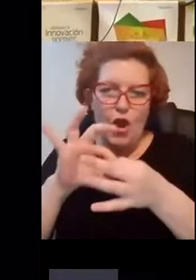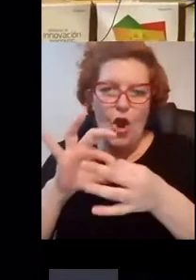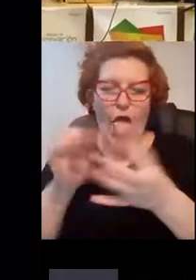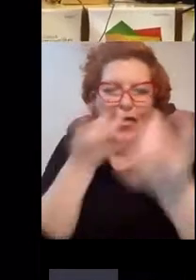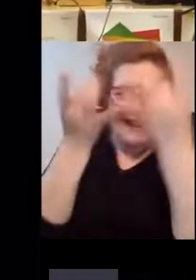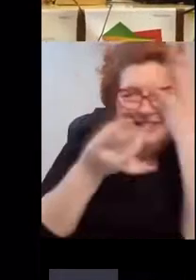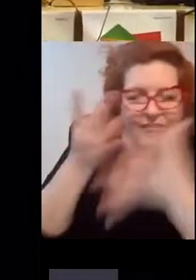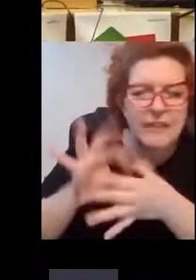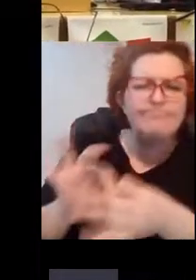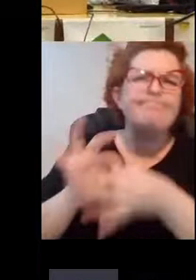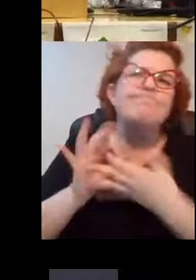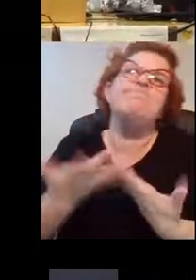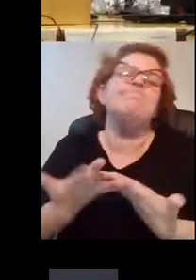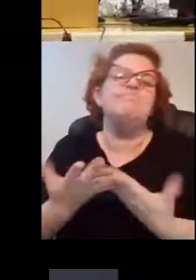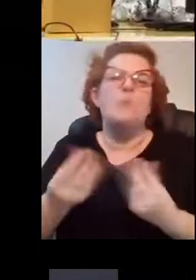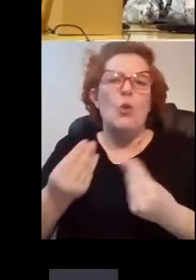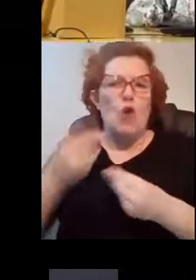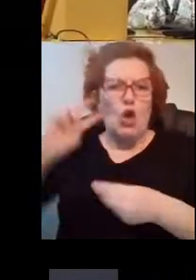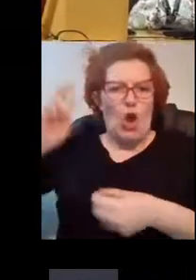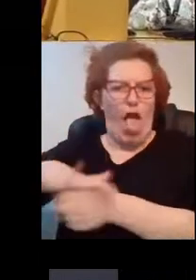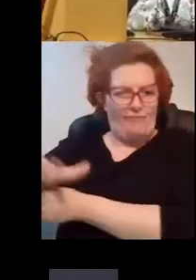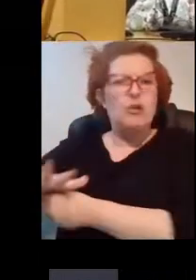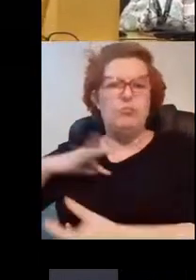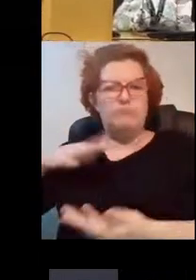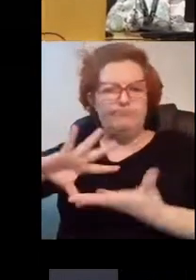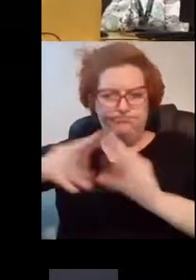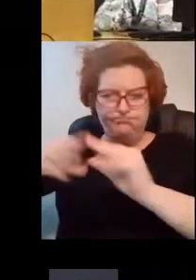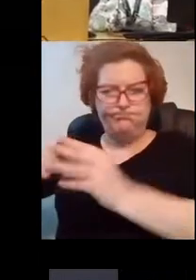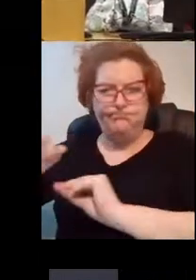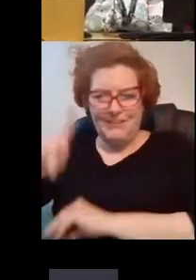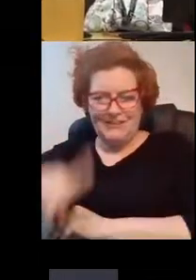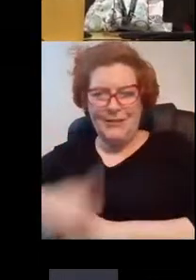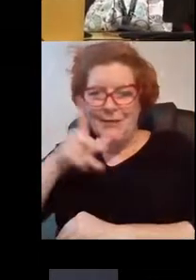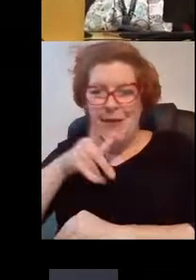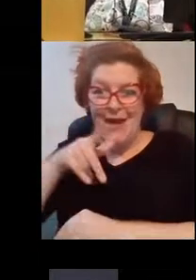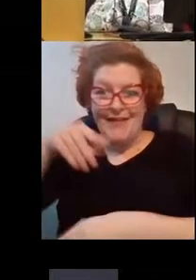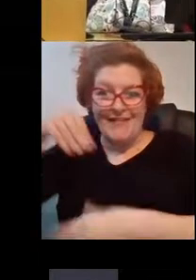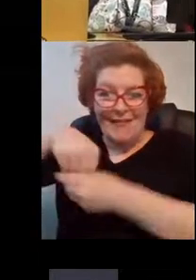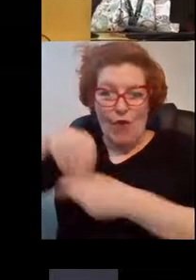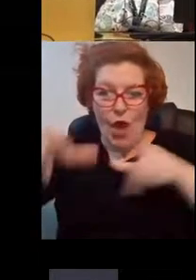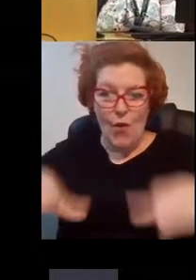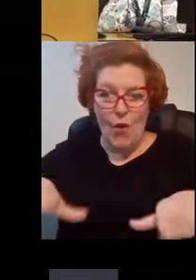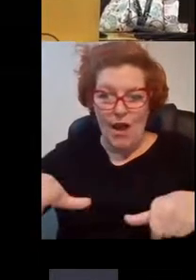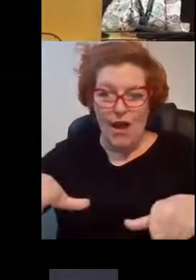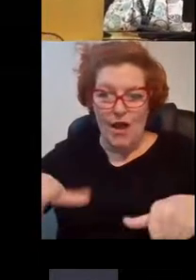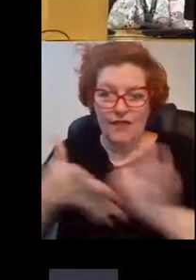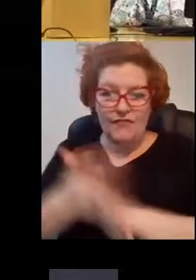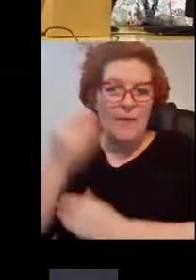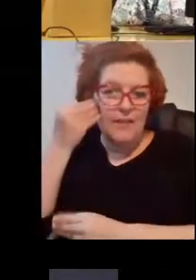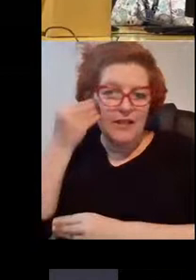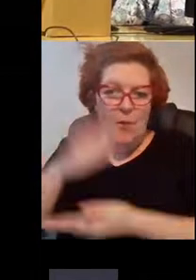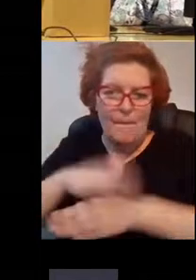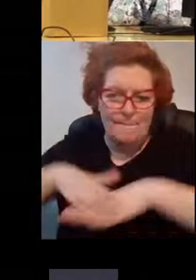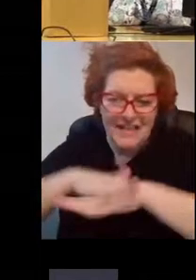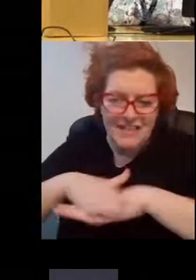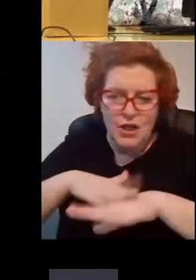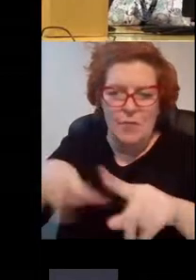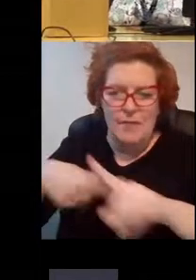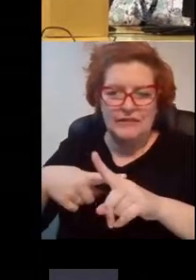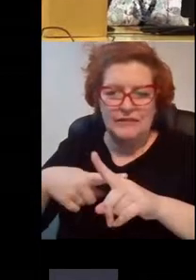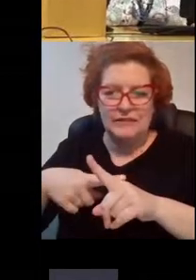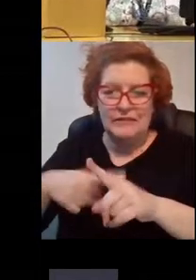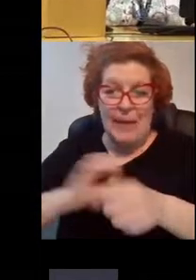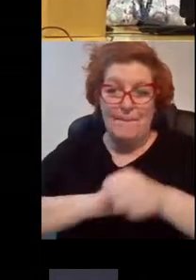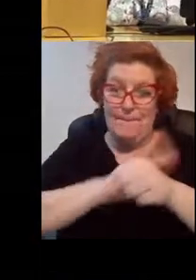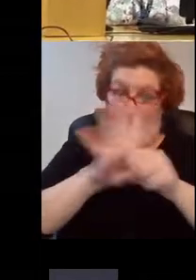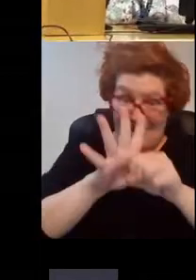creatividad y con muchos otros aspectos, porque salir de las aulas creo que es esencial y más después de esta pandemia que